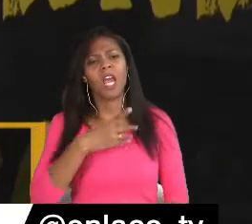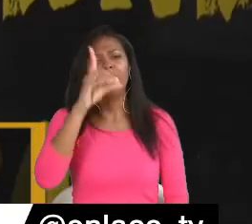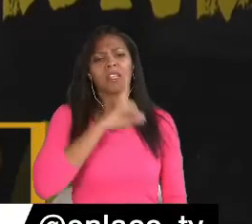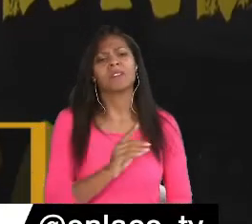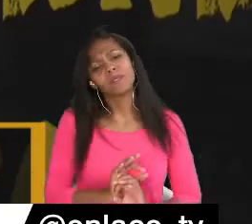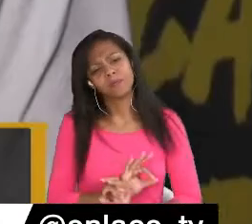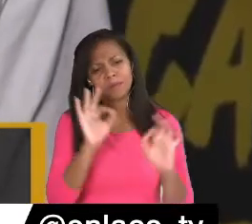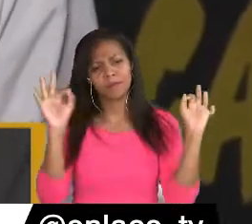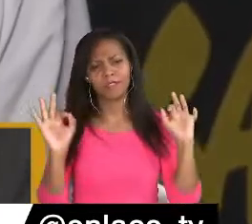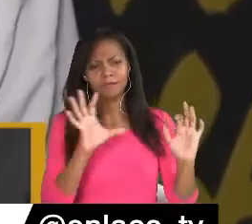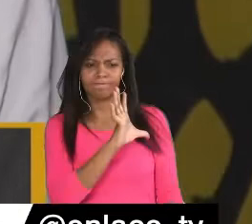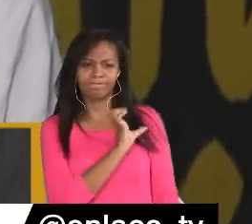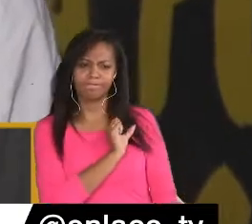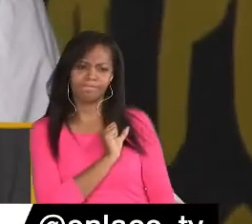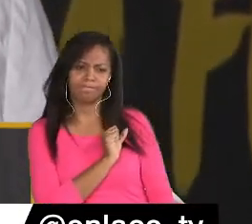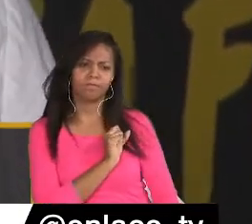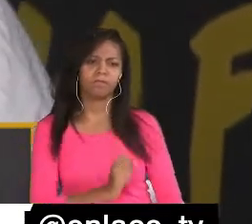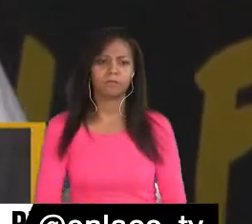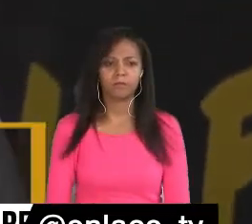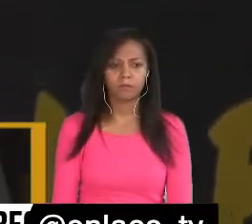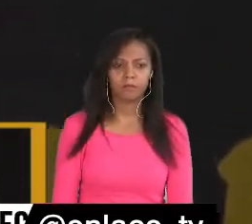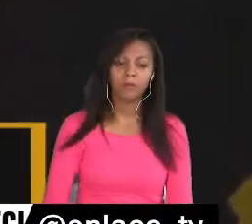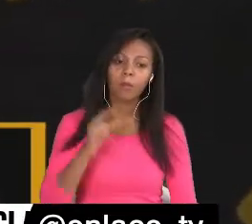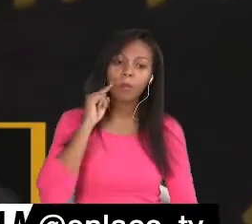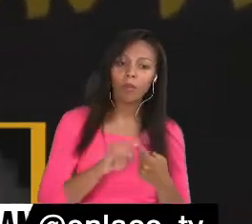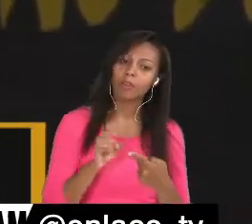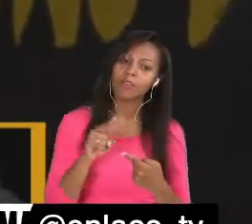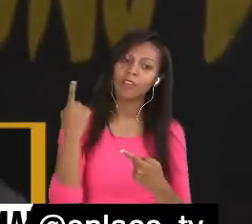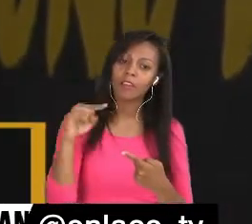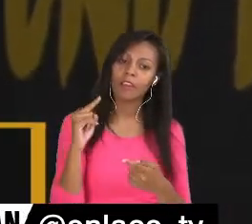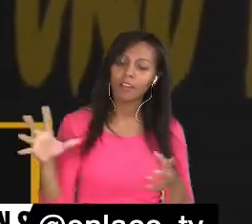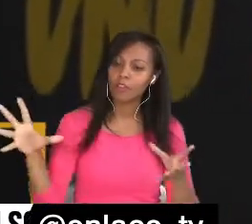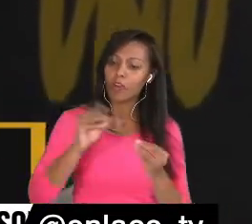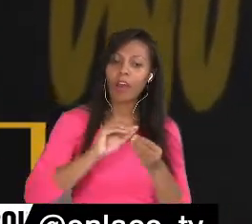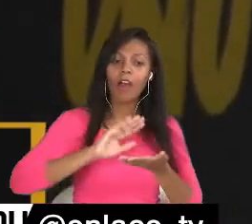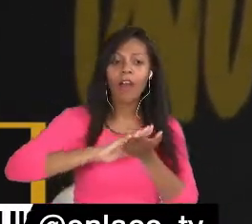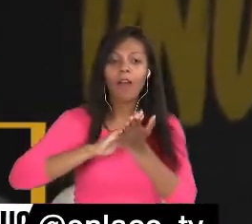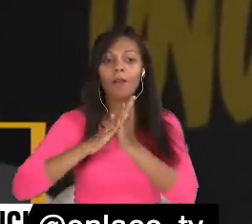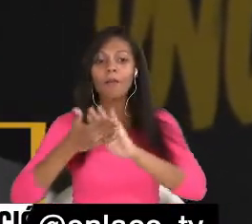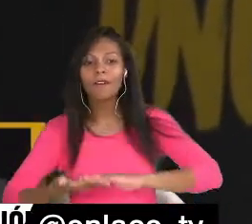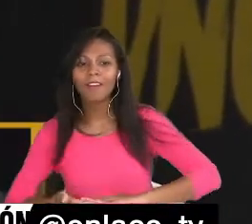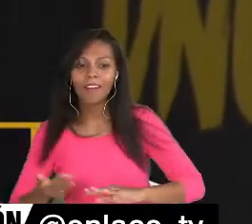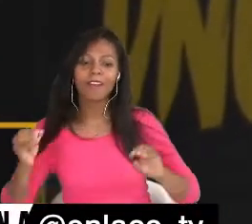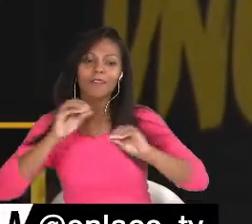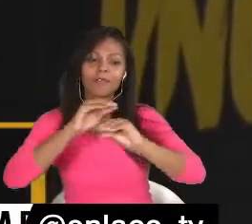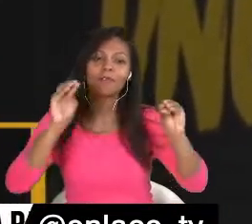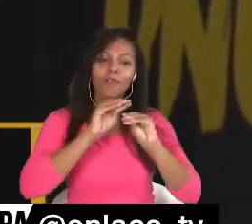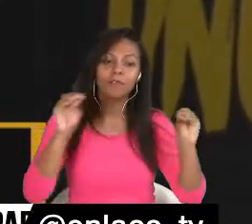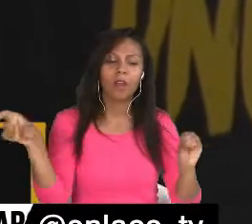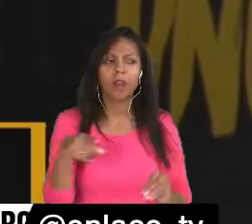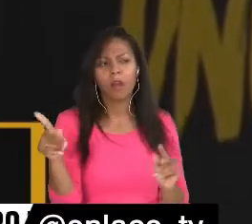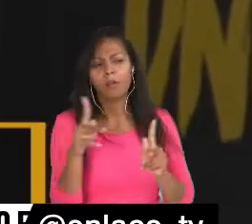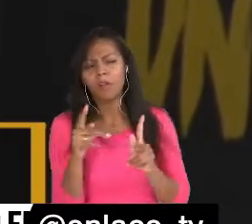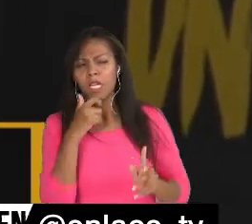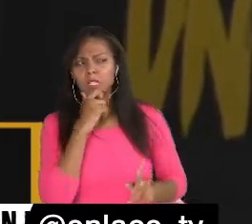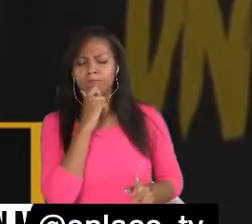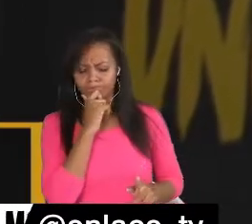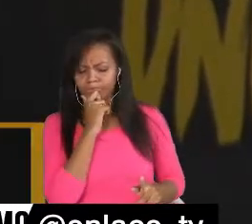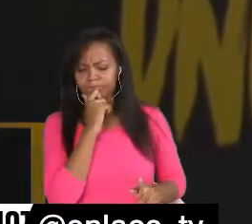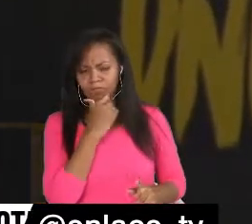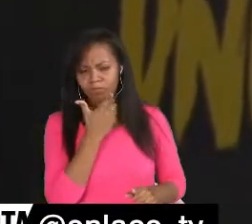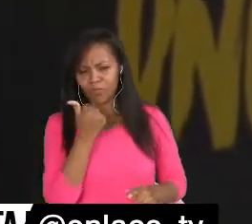determinaciones tan lamentables. La idea es llevar este mensaje a todas las comunas de la ciudad y evitar que más personas opten por solucionar sus problemáticas con